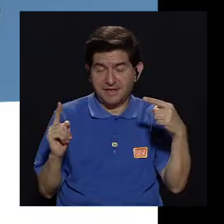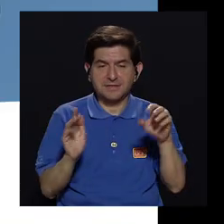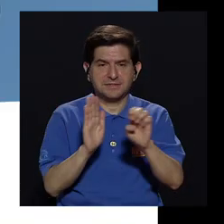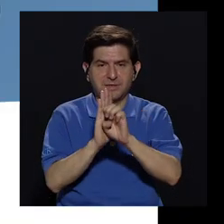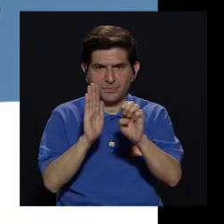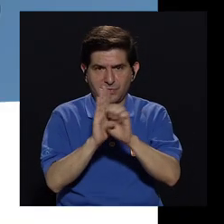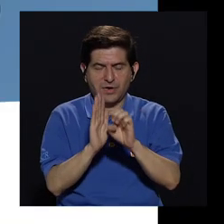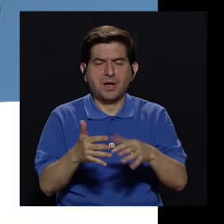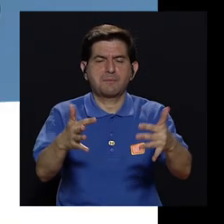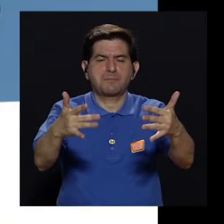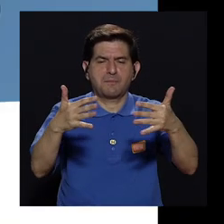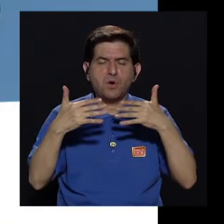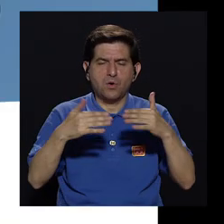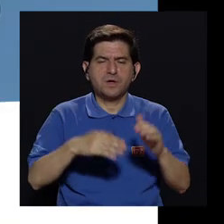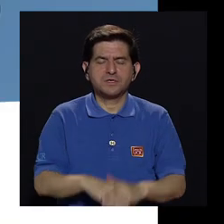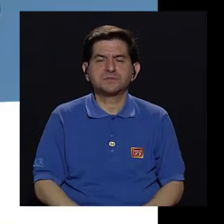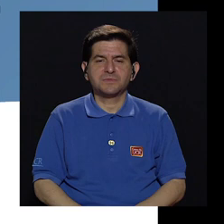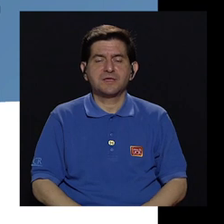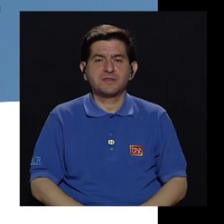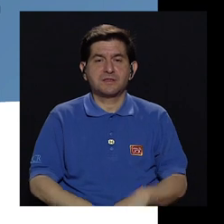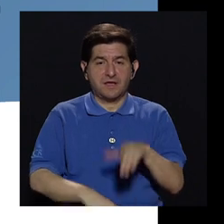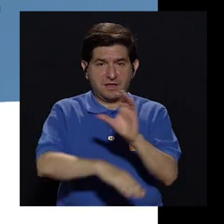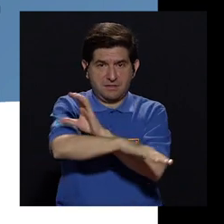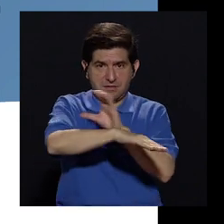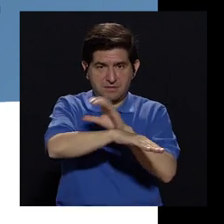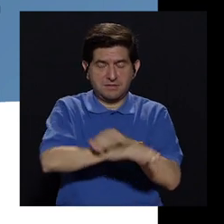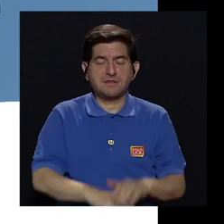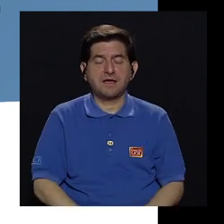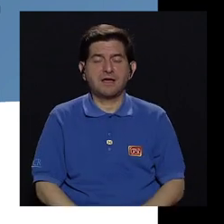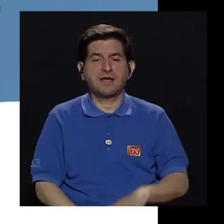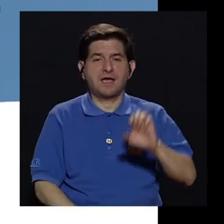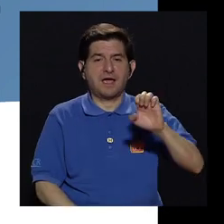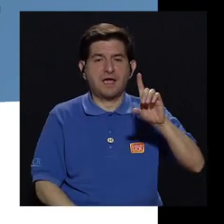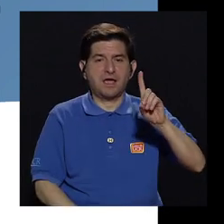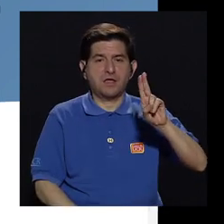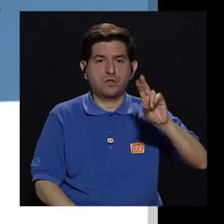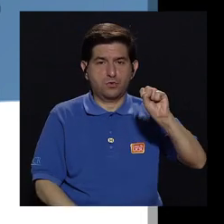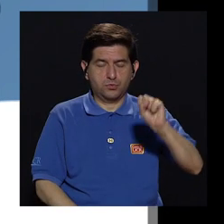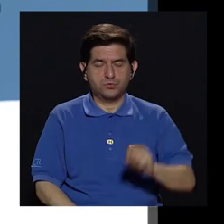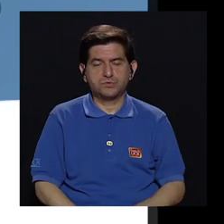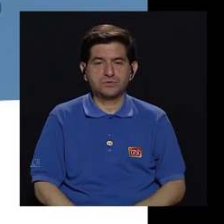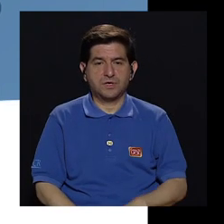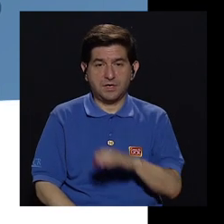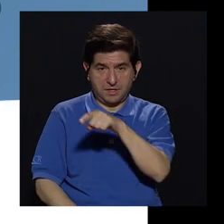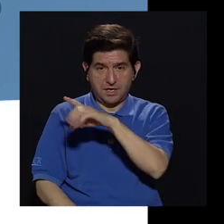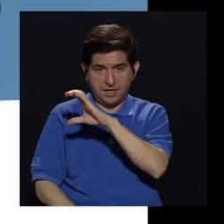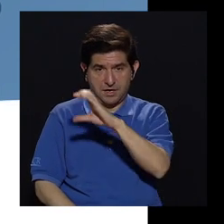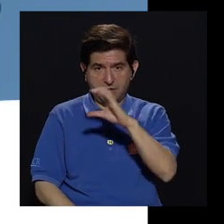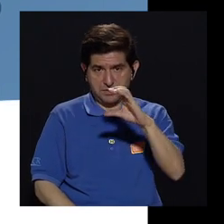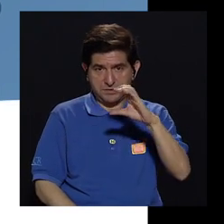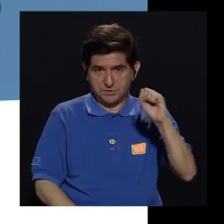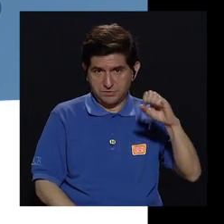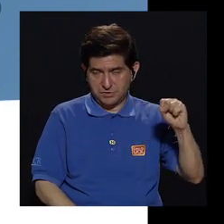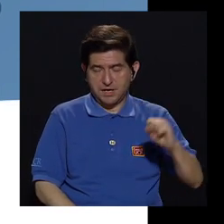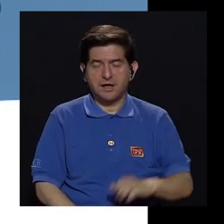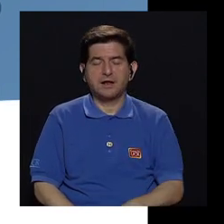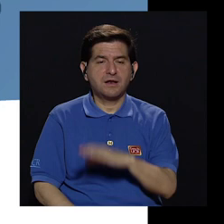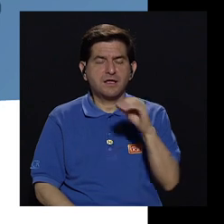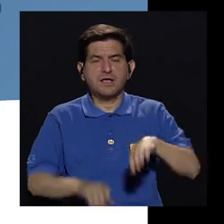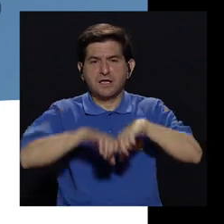por ejemplo, el expediente digital de la caja, el EDUS, a sistemas específicos